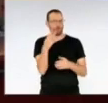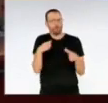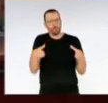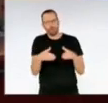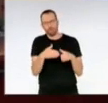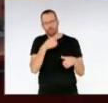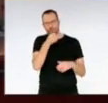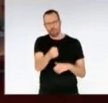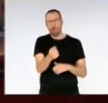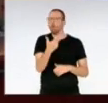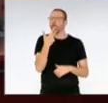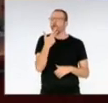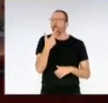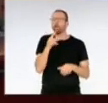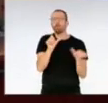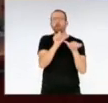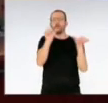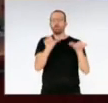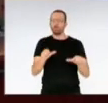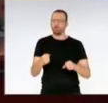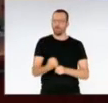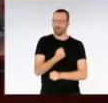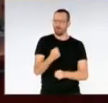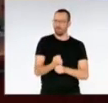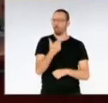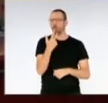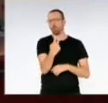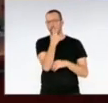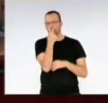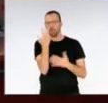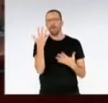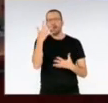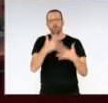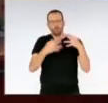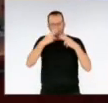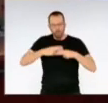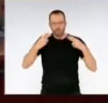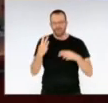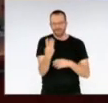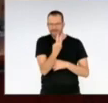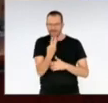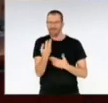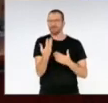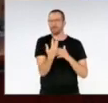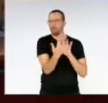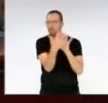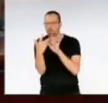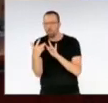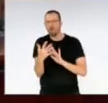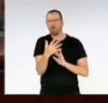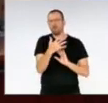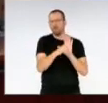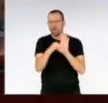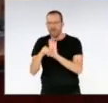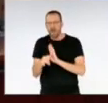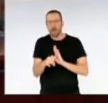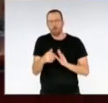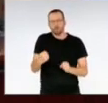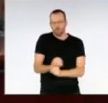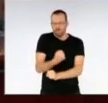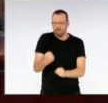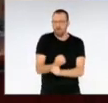conocen cómo trabajamos, saben que estamos en las tres administraciones, saben que somos cercanos, saben que somos